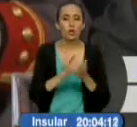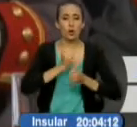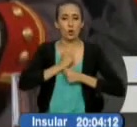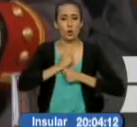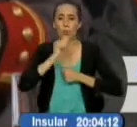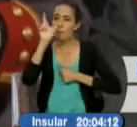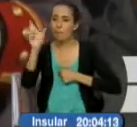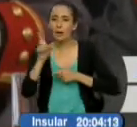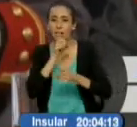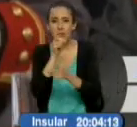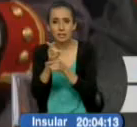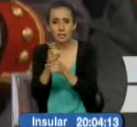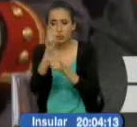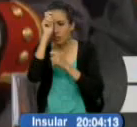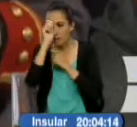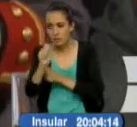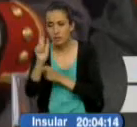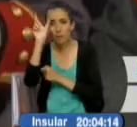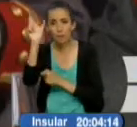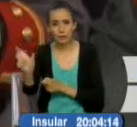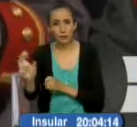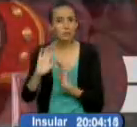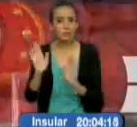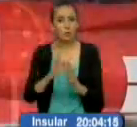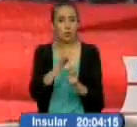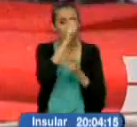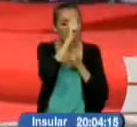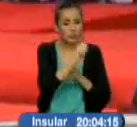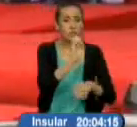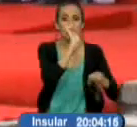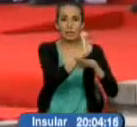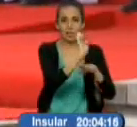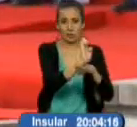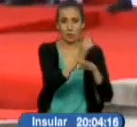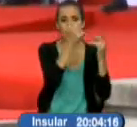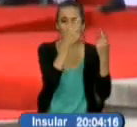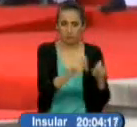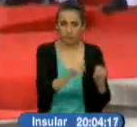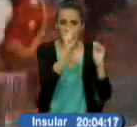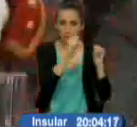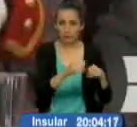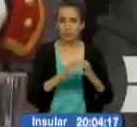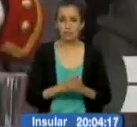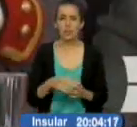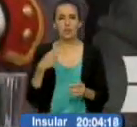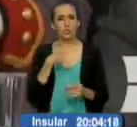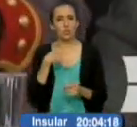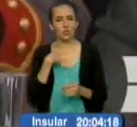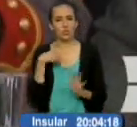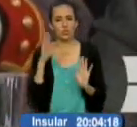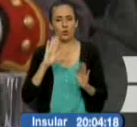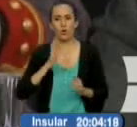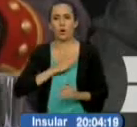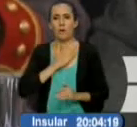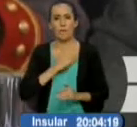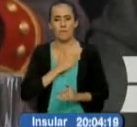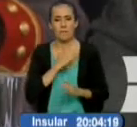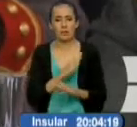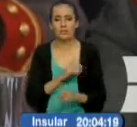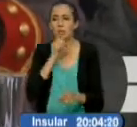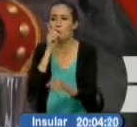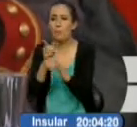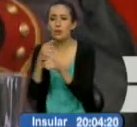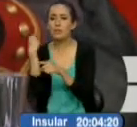las personas, que quede bien claro, es a la patria. Ni yo, nadie, menos ustedes, pueden tener confianza ni